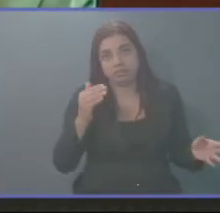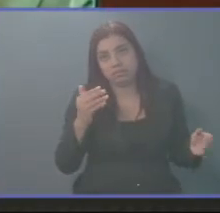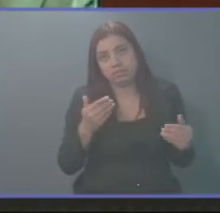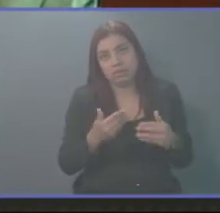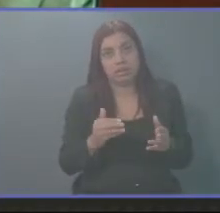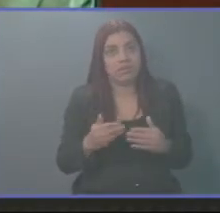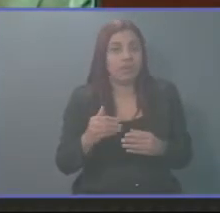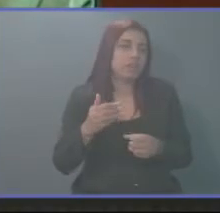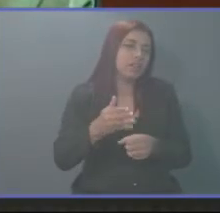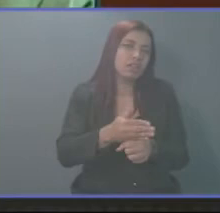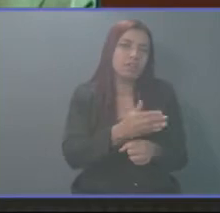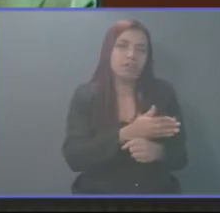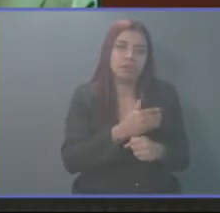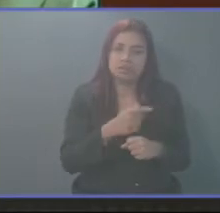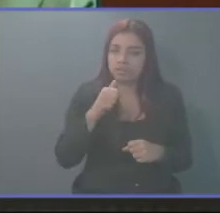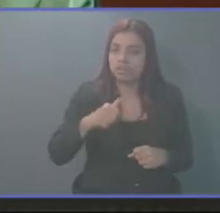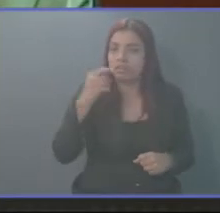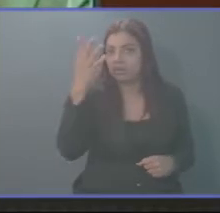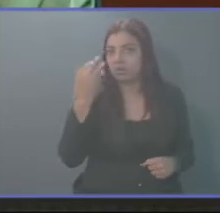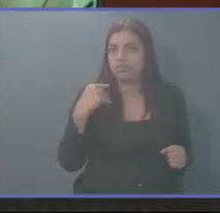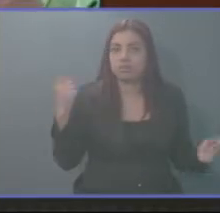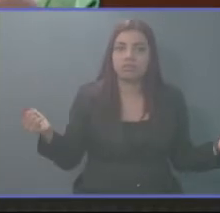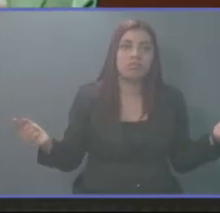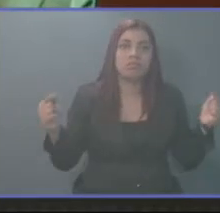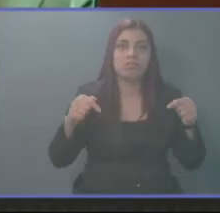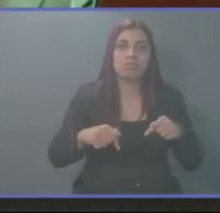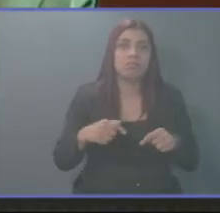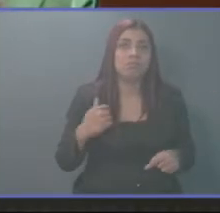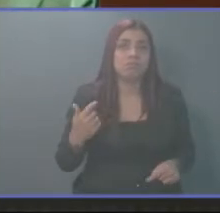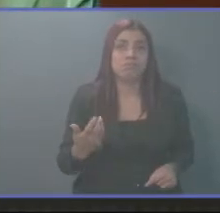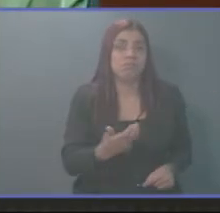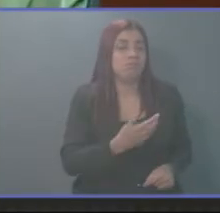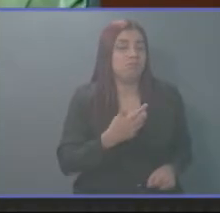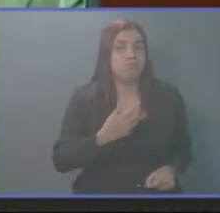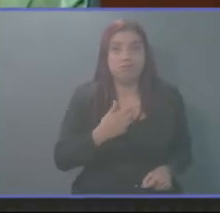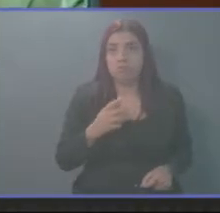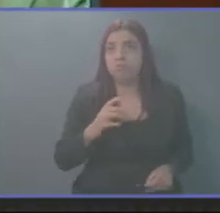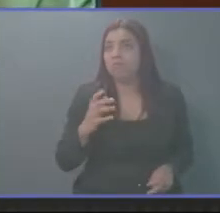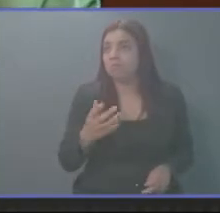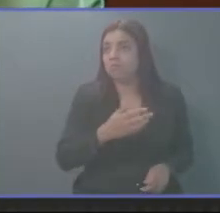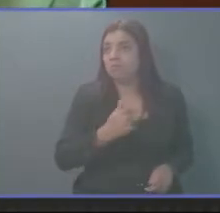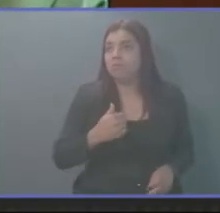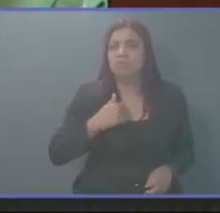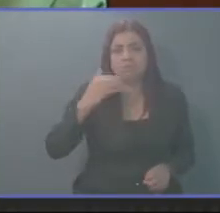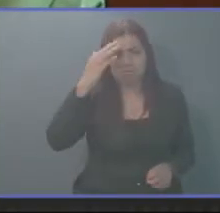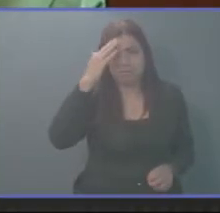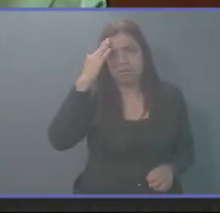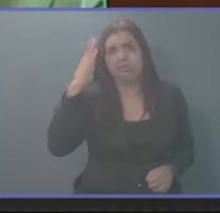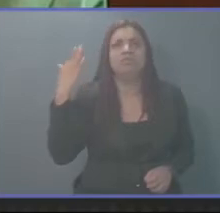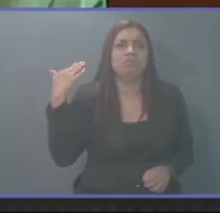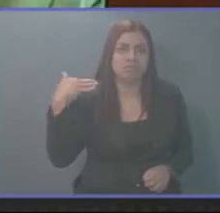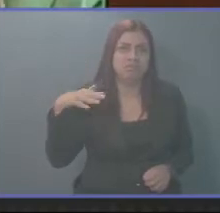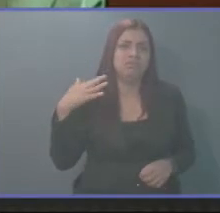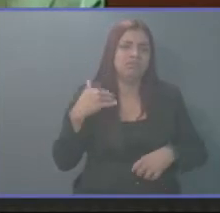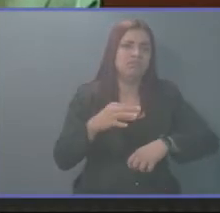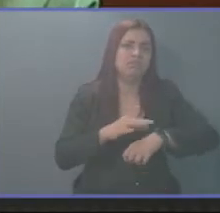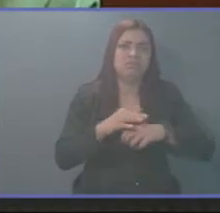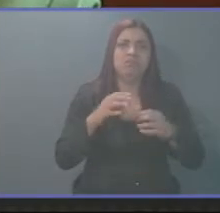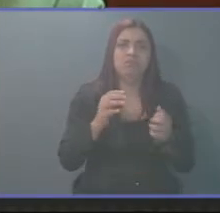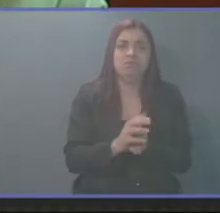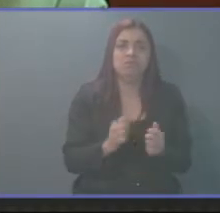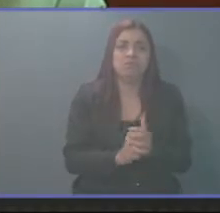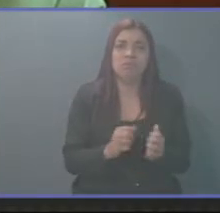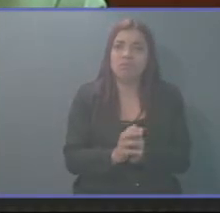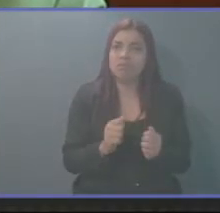grupos parlamentarios que este día estamos aquí y que ninguno de nosotros hemos sido exentos de esta problemática, solicitarles